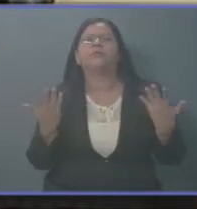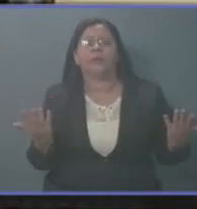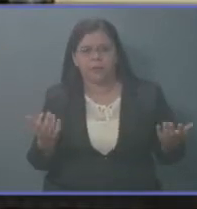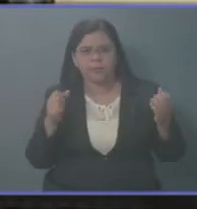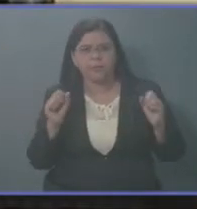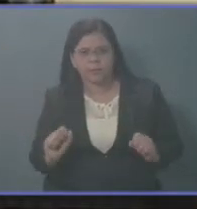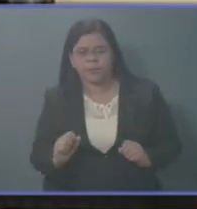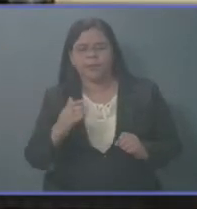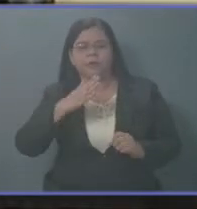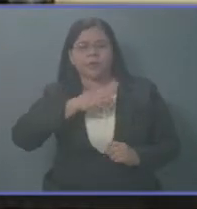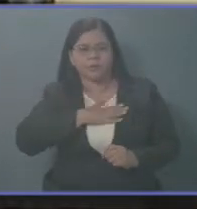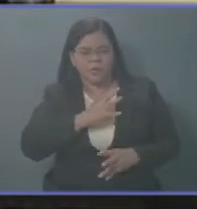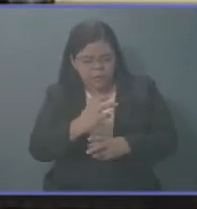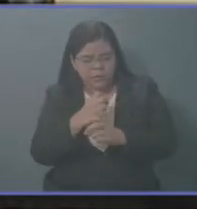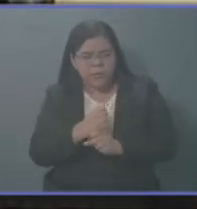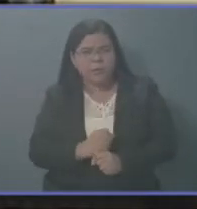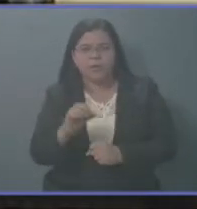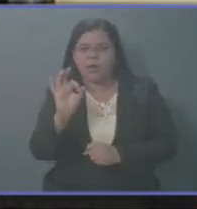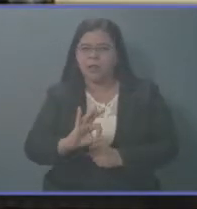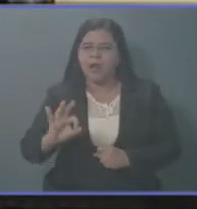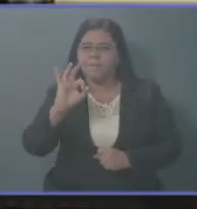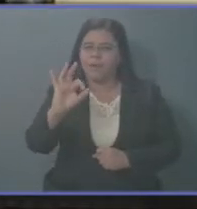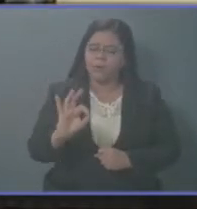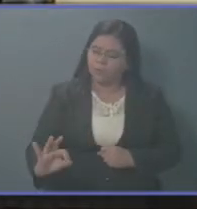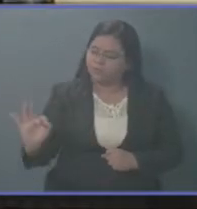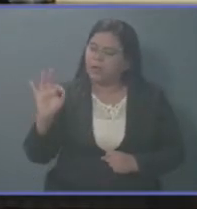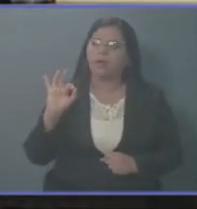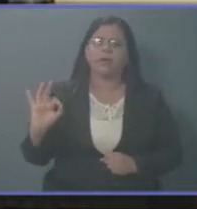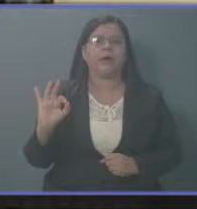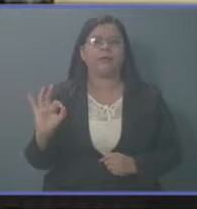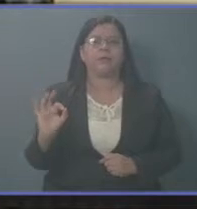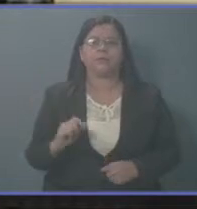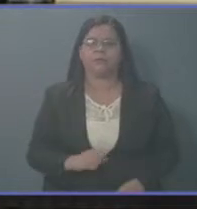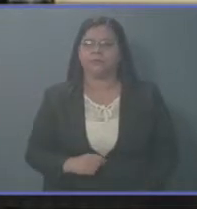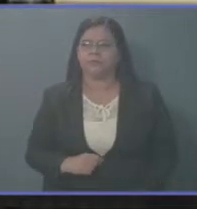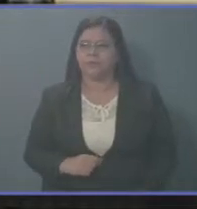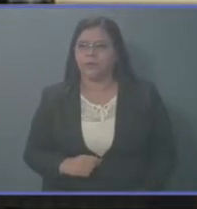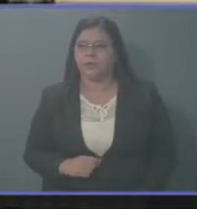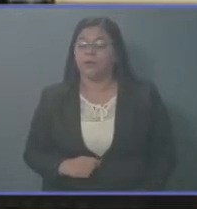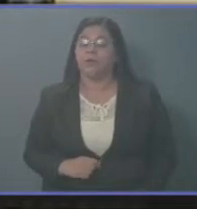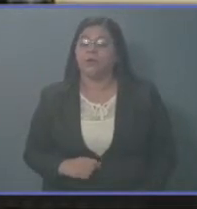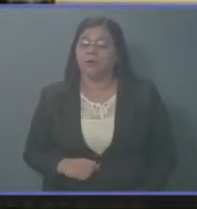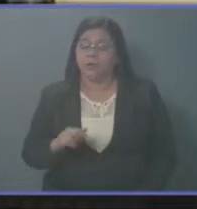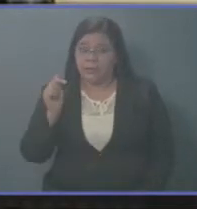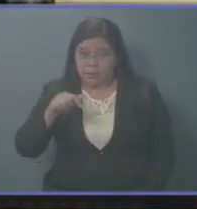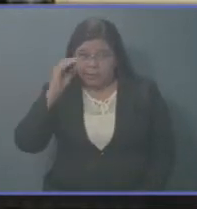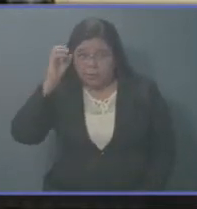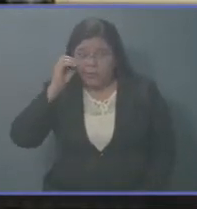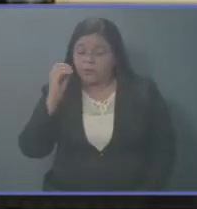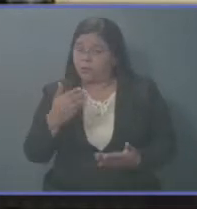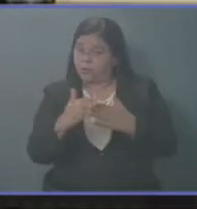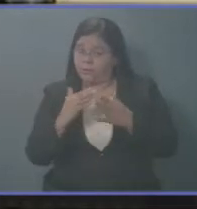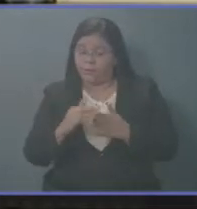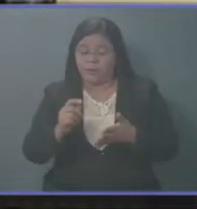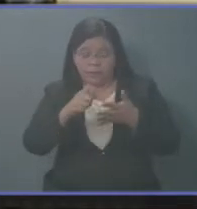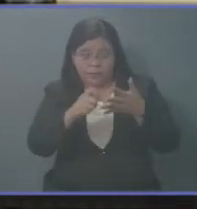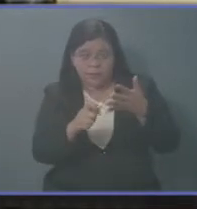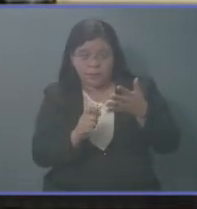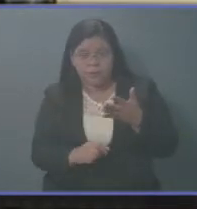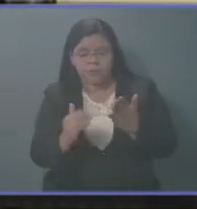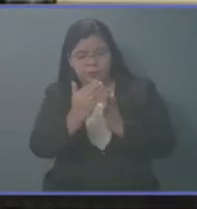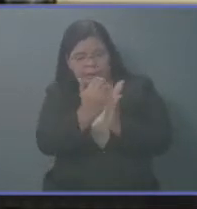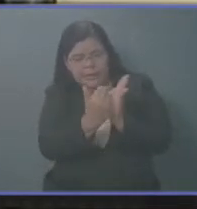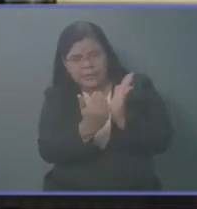conseguir la certeza de este y la mejor calidad técnica del mismo. Desde ese punto de vista son varios los principios que se suman a la lista